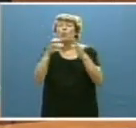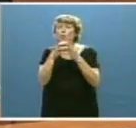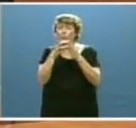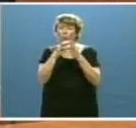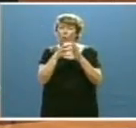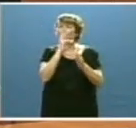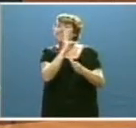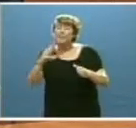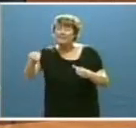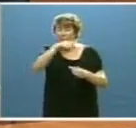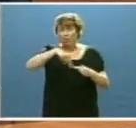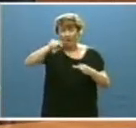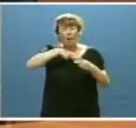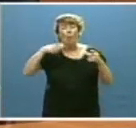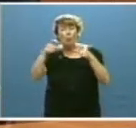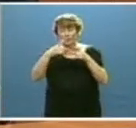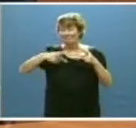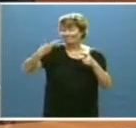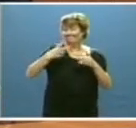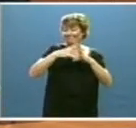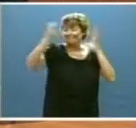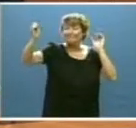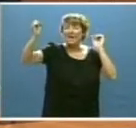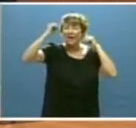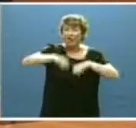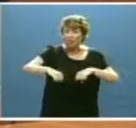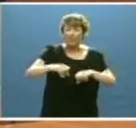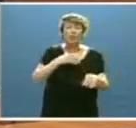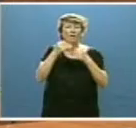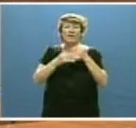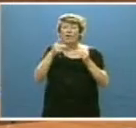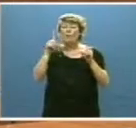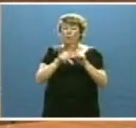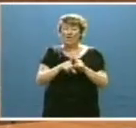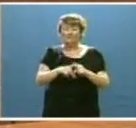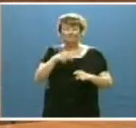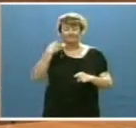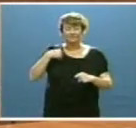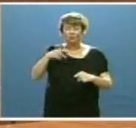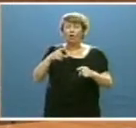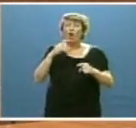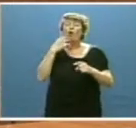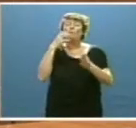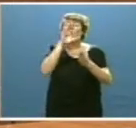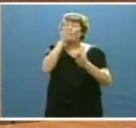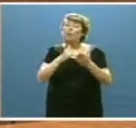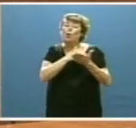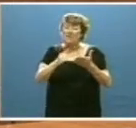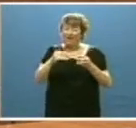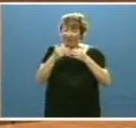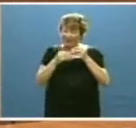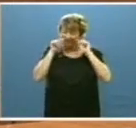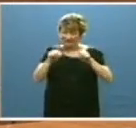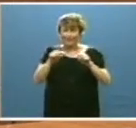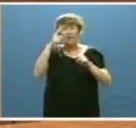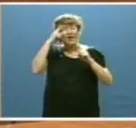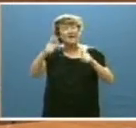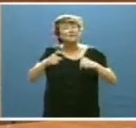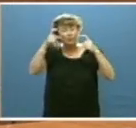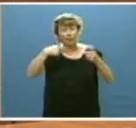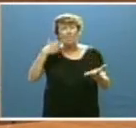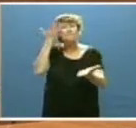junta alcanzáramos el acuerdo de fijar una posición de comunidad sobre dicha de forma un esfuerzo que pido